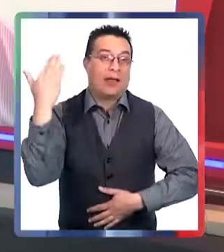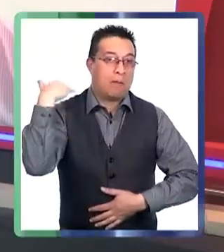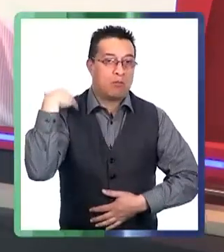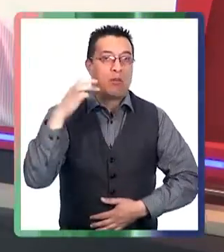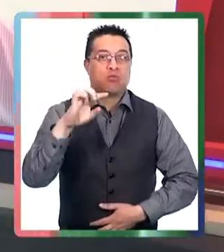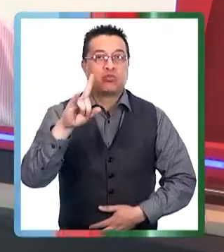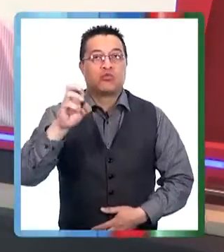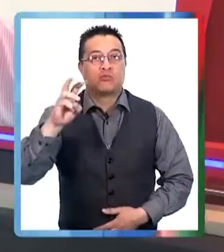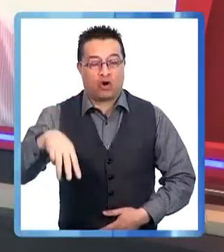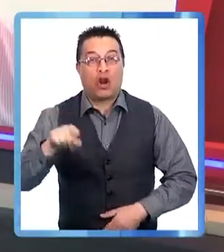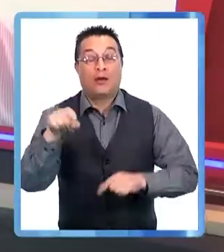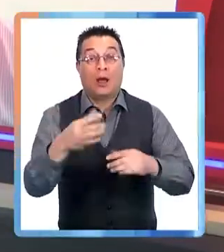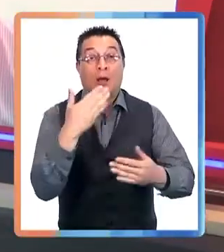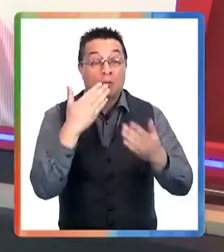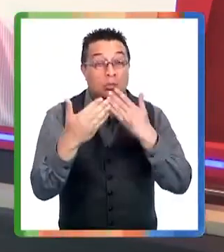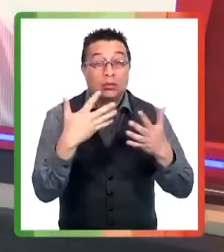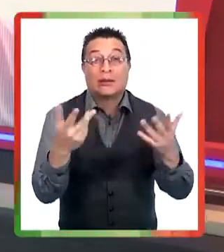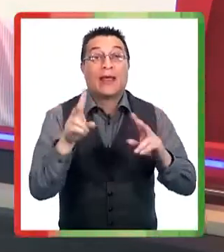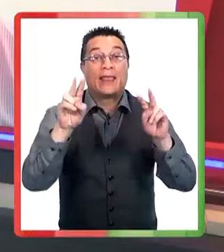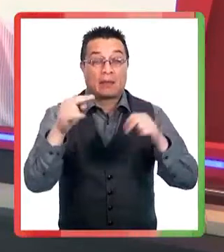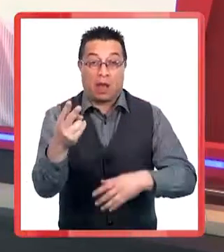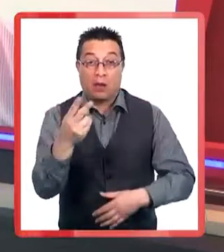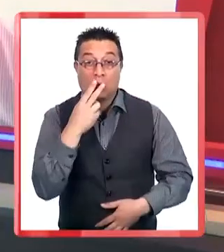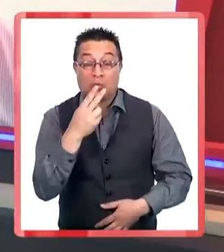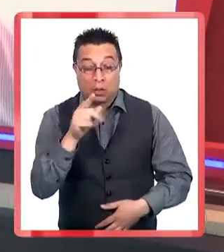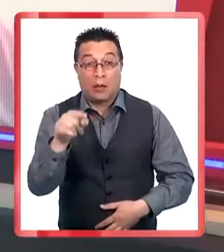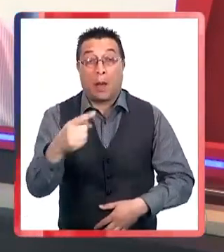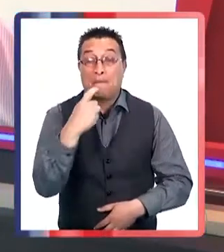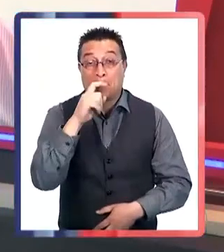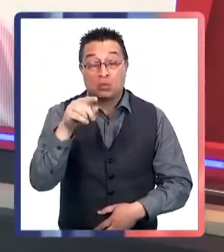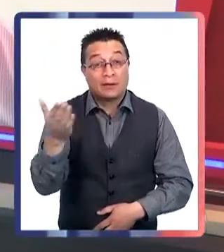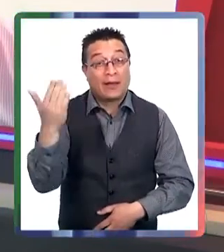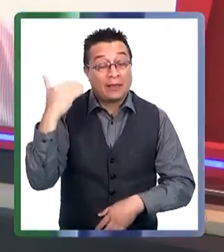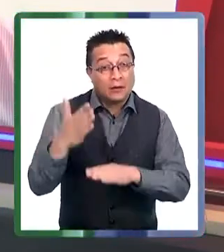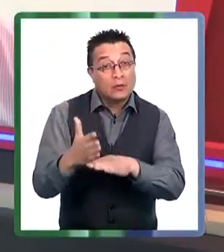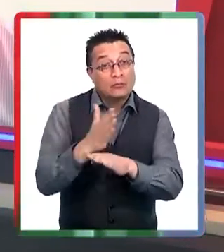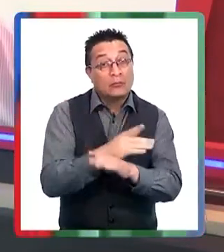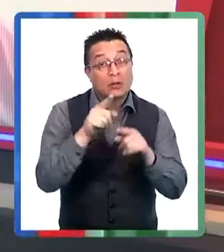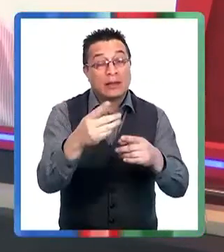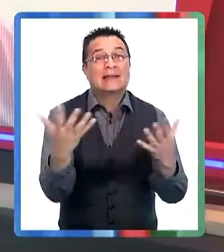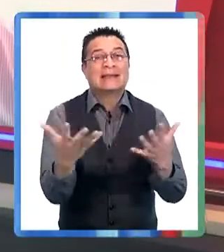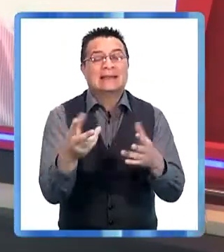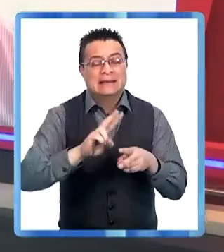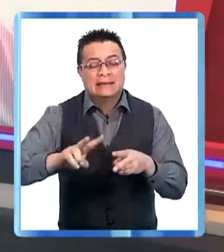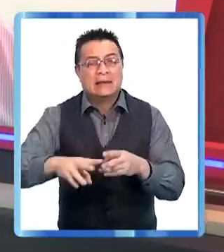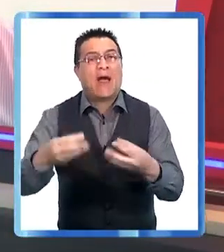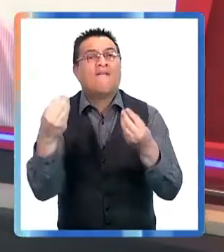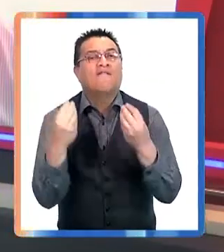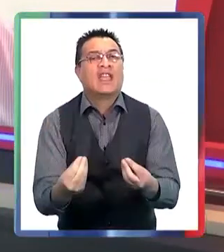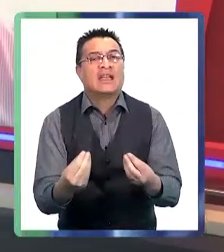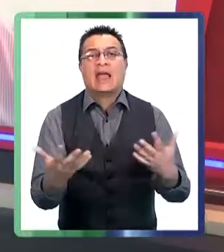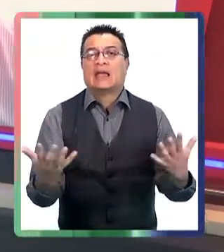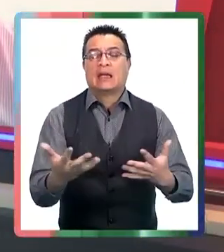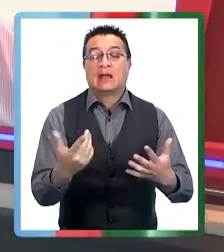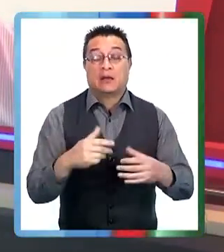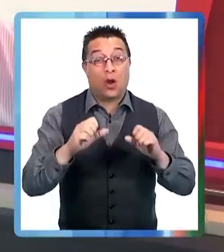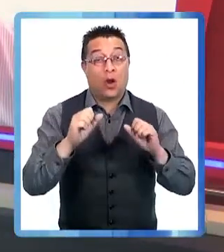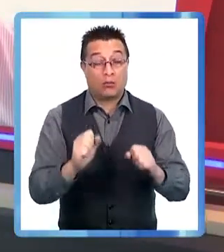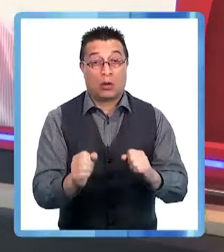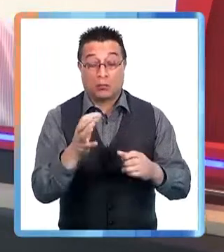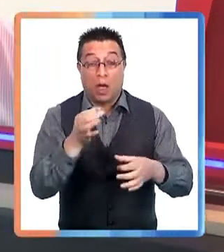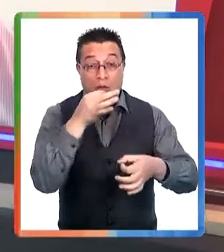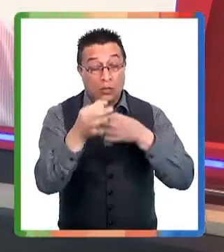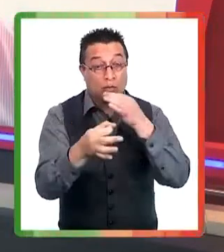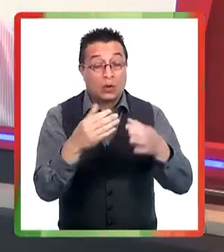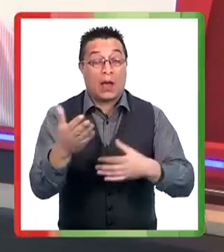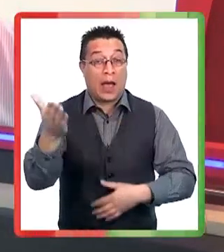GlaxoSmithKline. Doctor Jiménez, hablábamos de tabaquismo y le preguntaba en el bloque anterior qué cosas hemos hecho bien. Yo creo que no podemos dejar